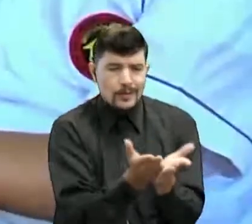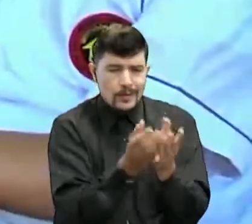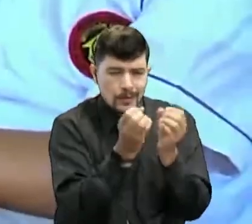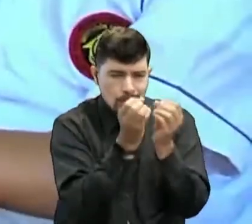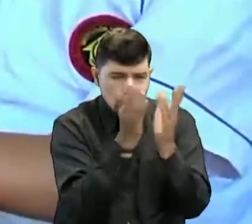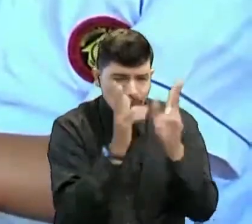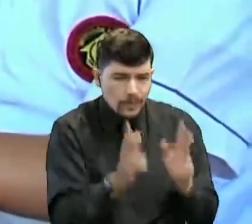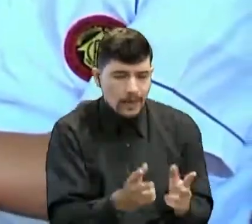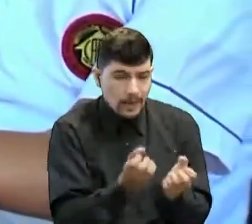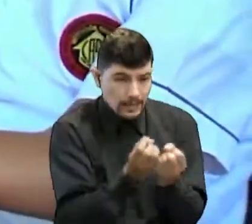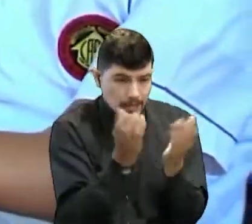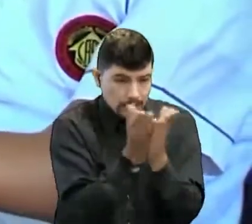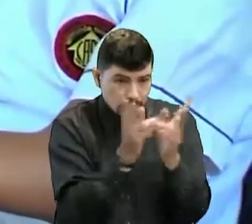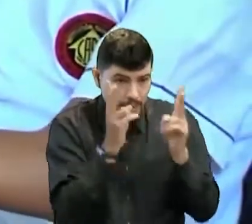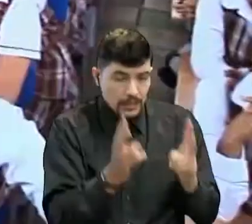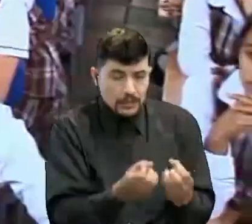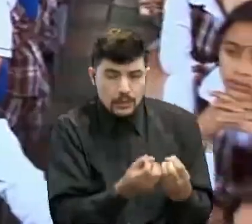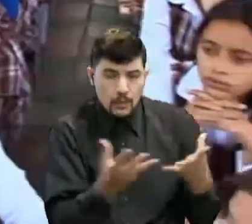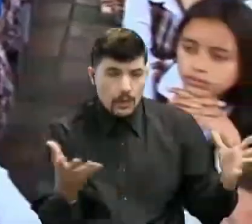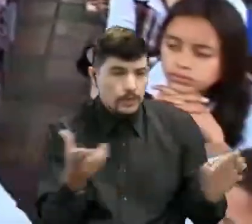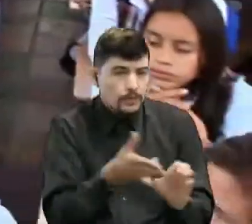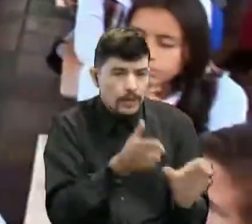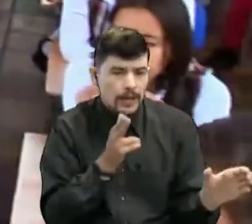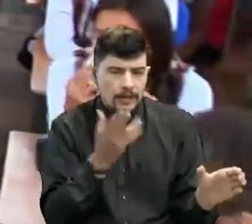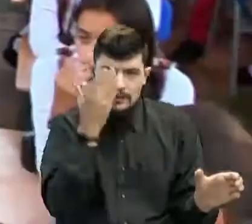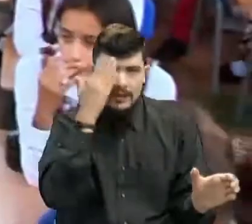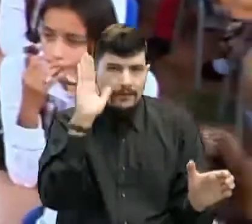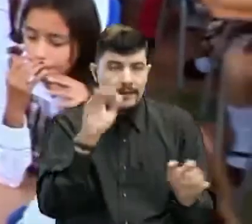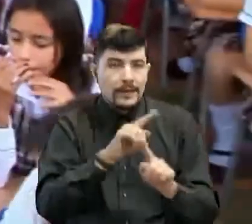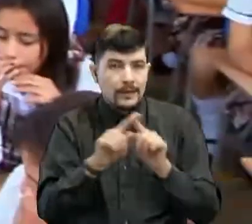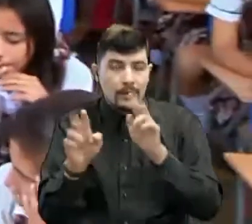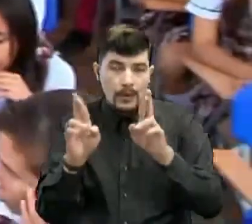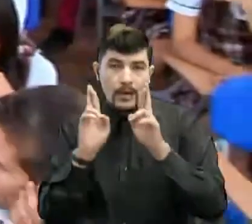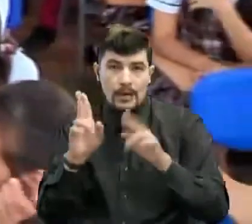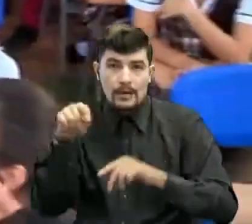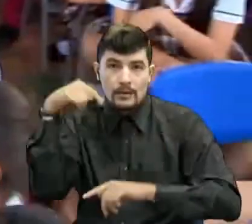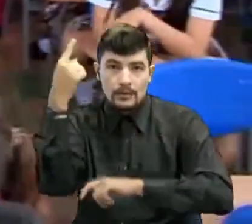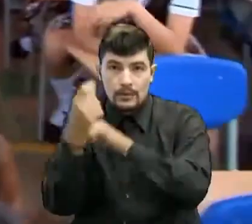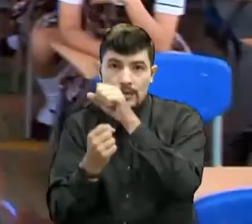esperan que la matrícula para el próximo año se mantenga tanto en Cúcuta como en el departamento.